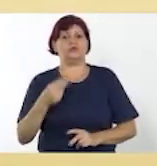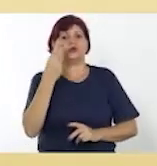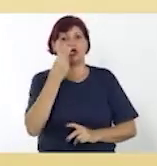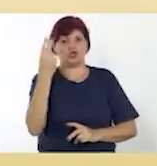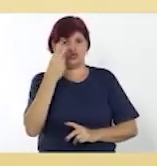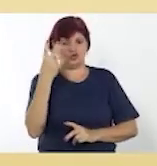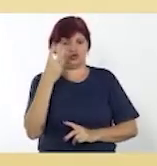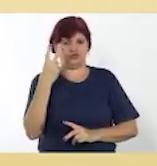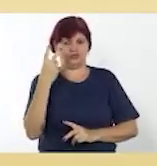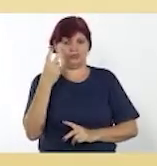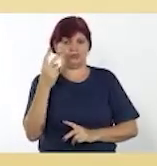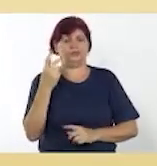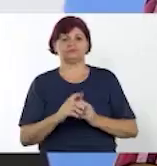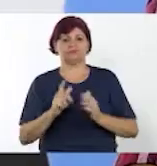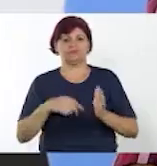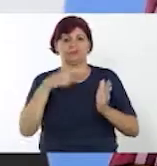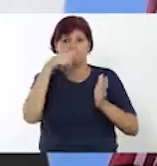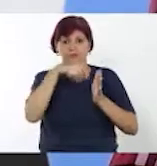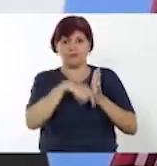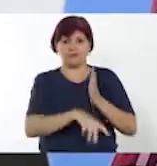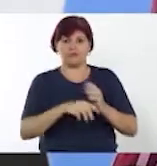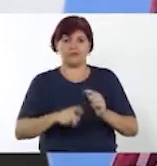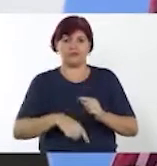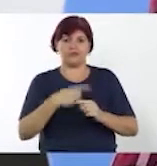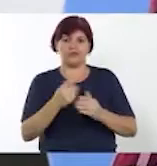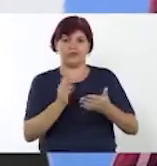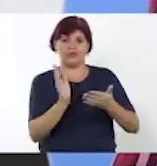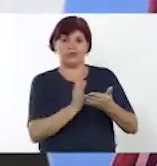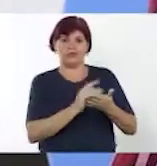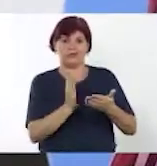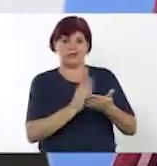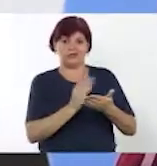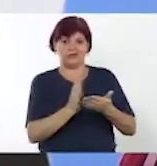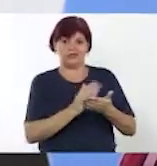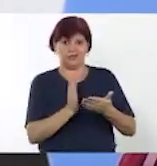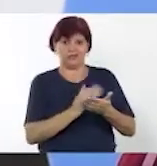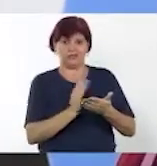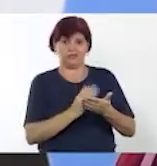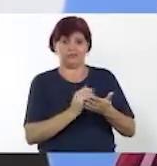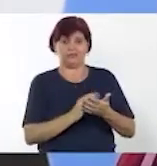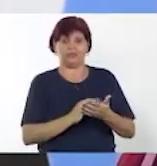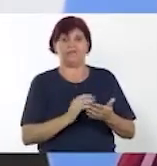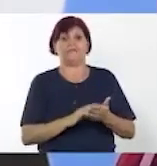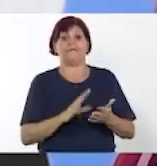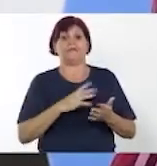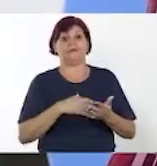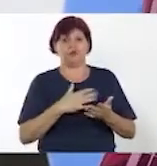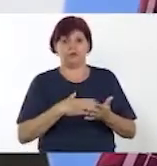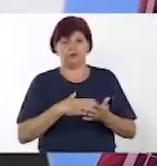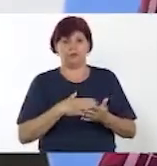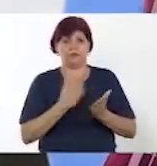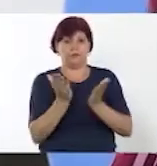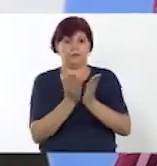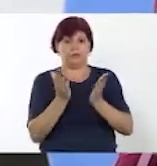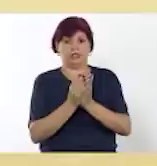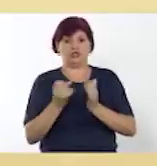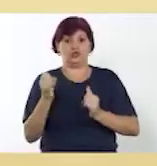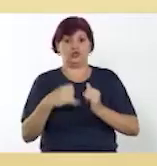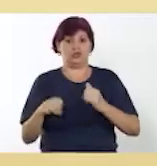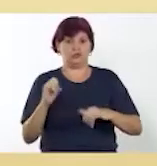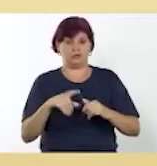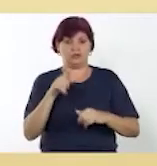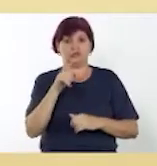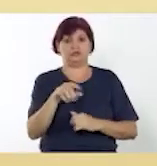una distribución bimodal y que pueden estar profundizando después en el folleto de estadística descriptiva. Particularmente para el